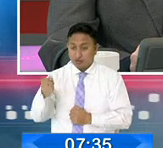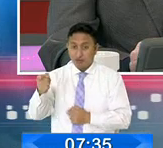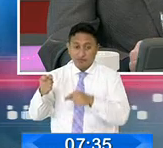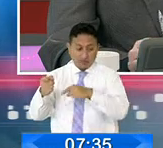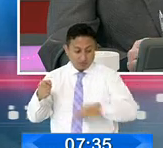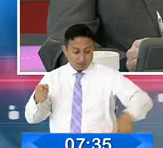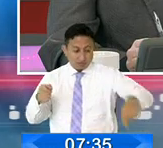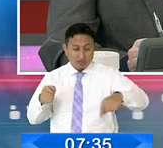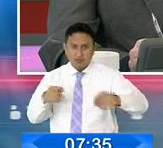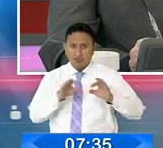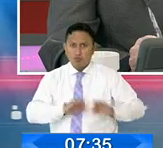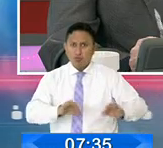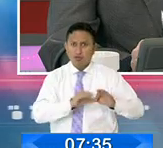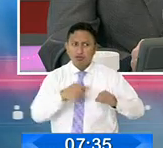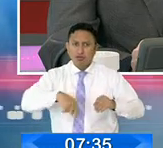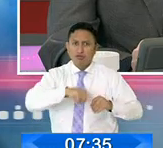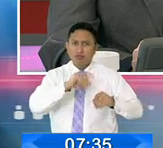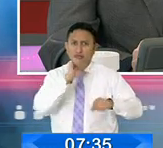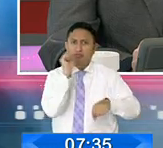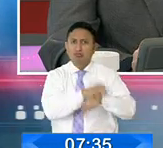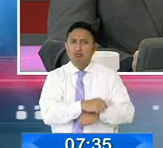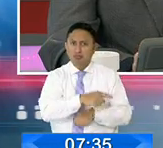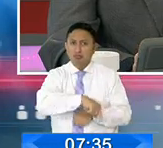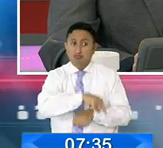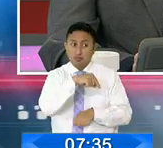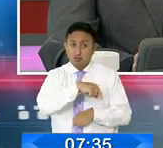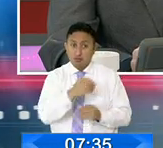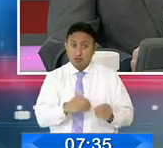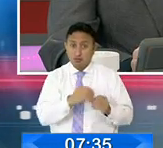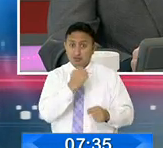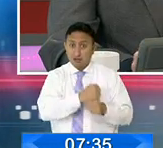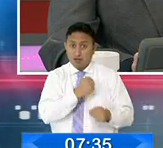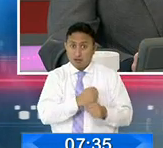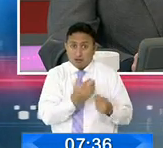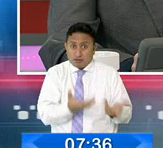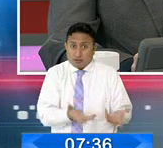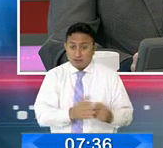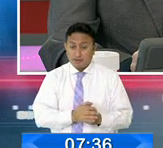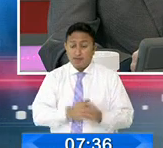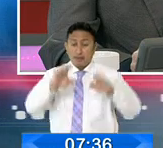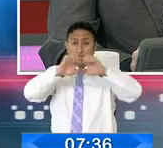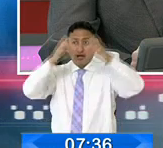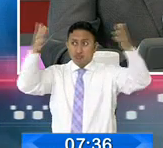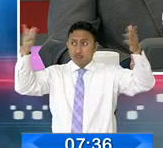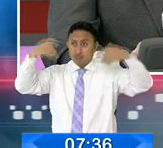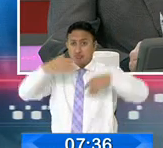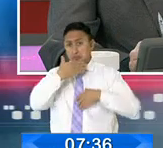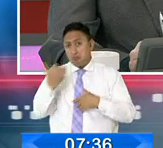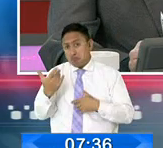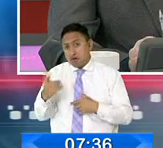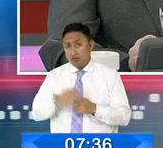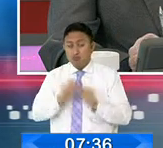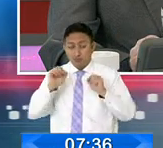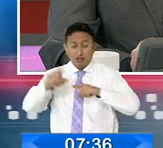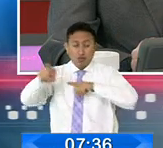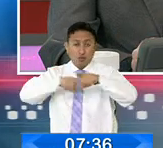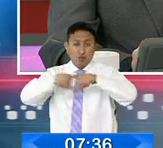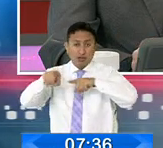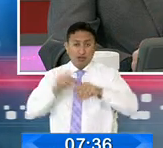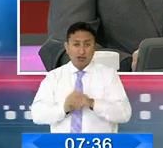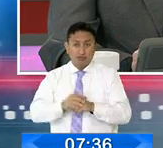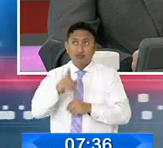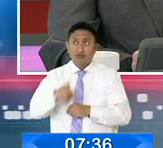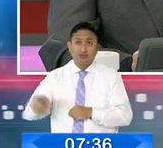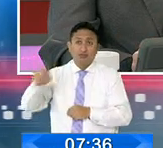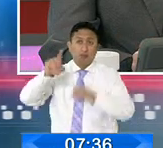un sector importantísimo que genera empleo en el país. La gran empresa tiene mejores condiciones de competir. Muchas de